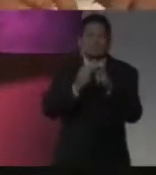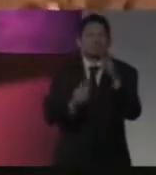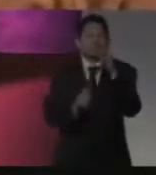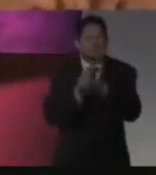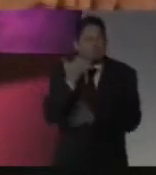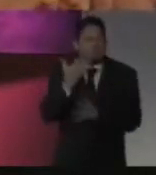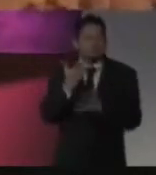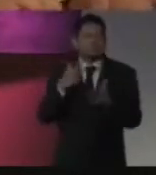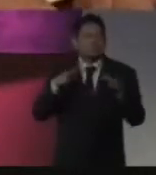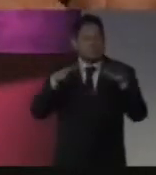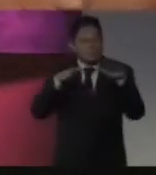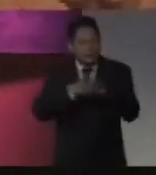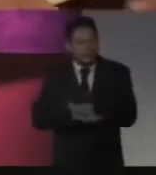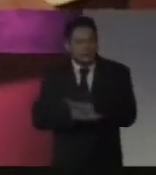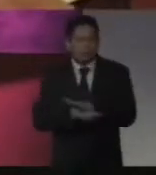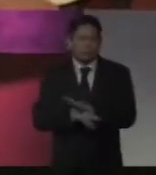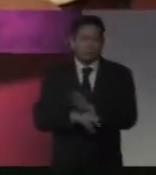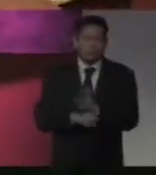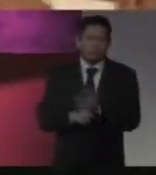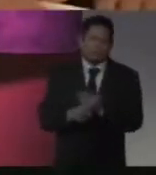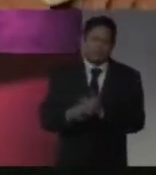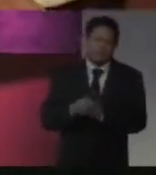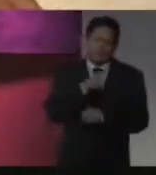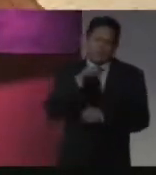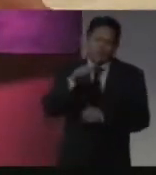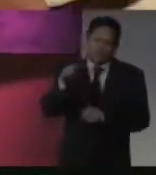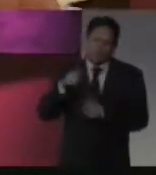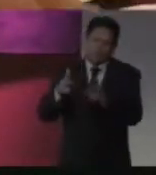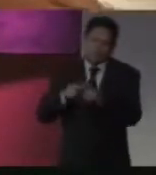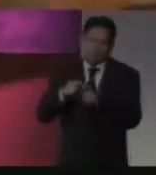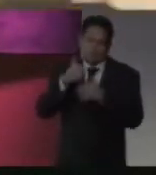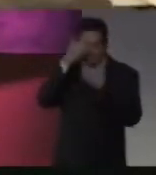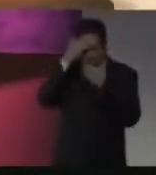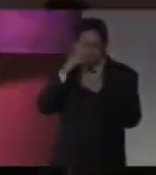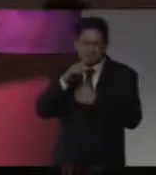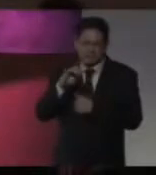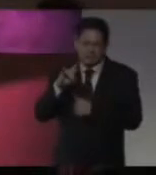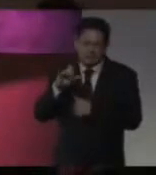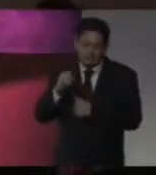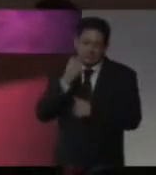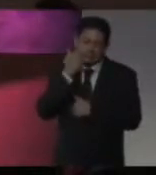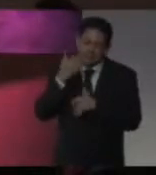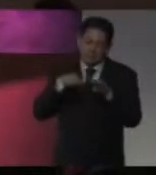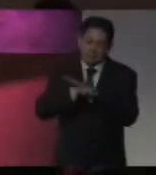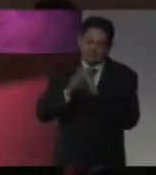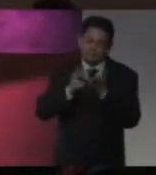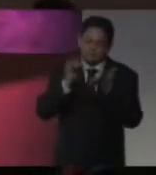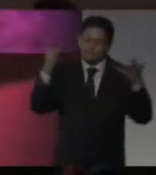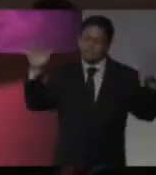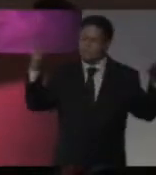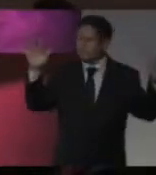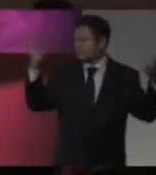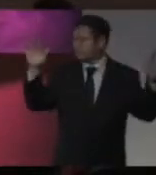mundo posible que están planteando los zapatistas. Gracias.